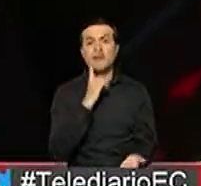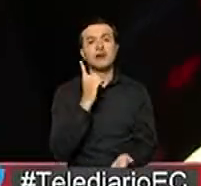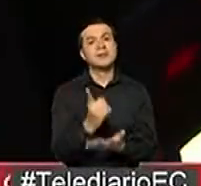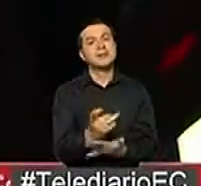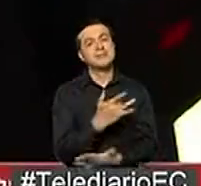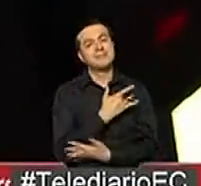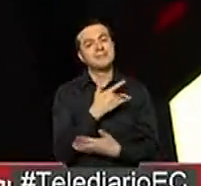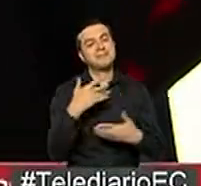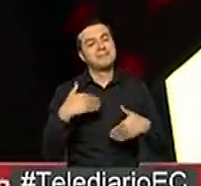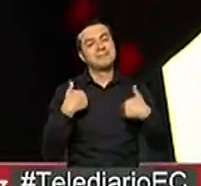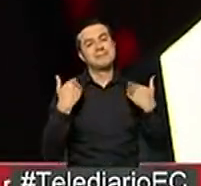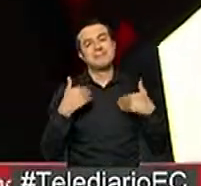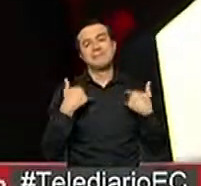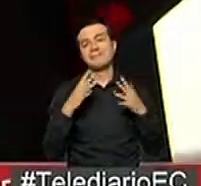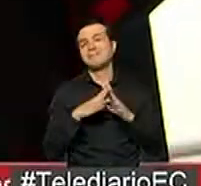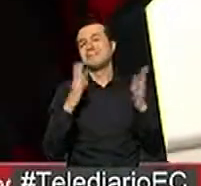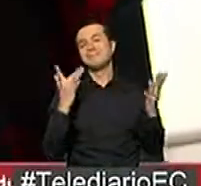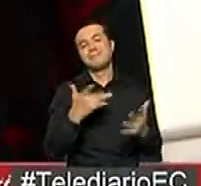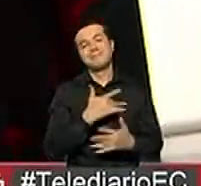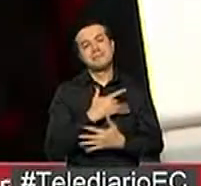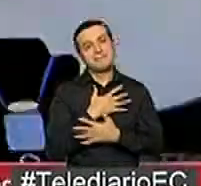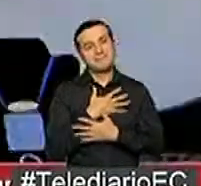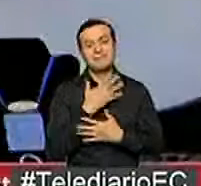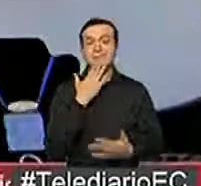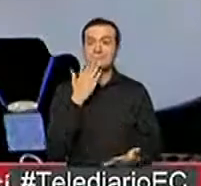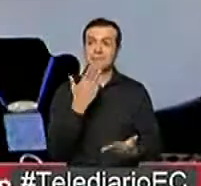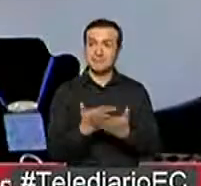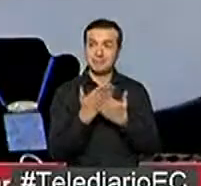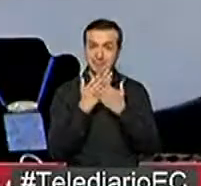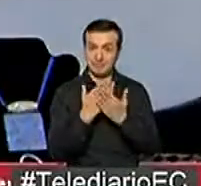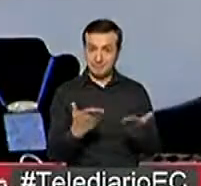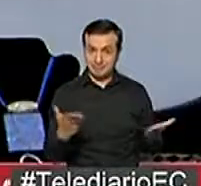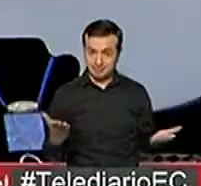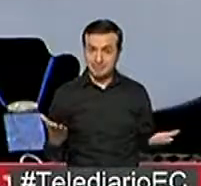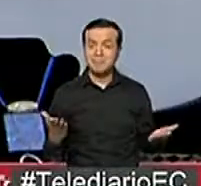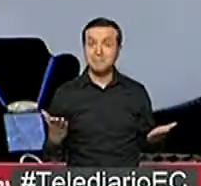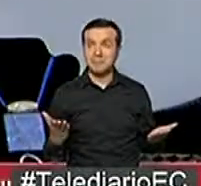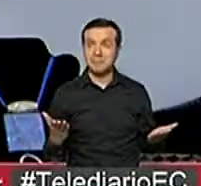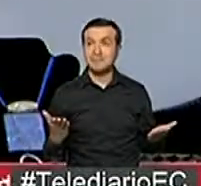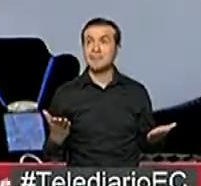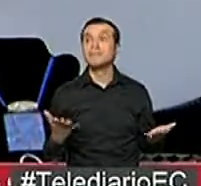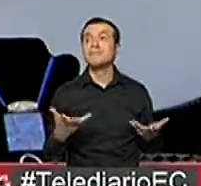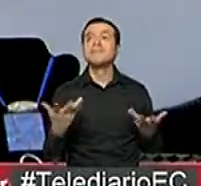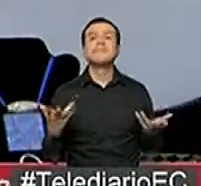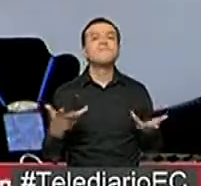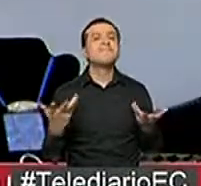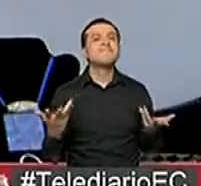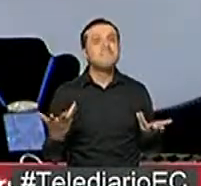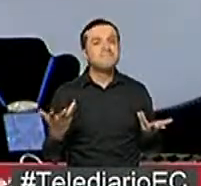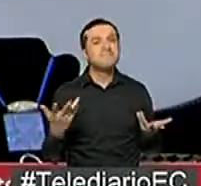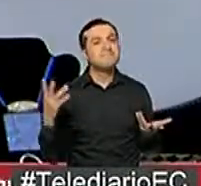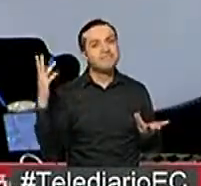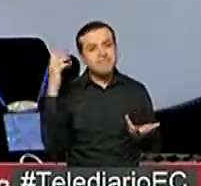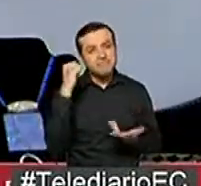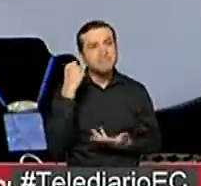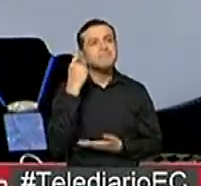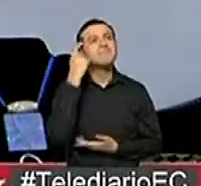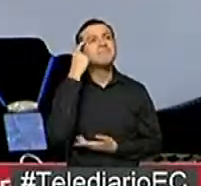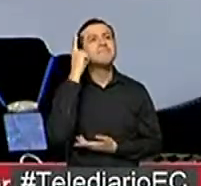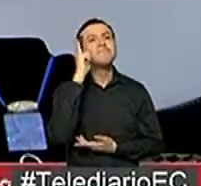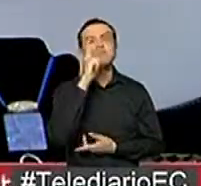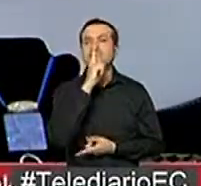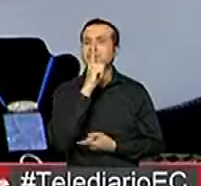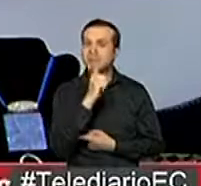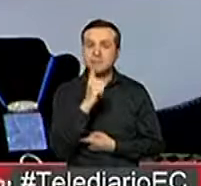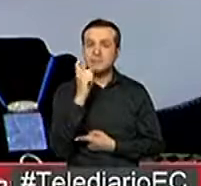muy emocionada, muy, muy agradecida porque a la final es como que se dieron cuenta las